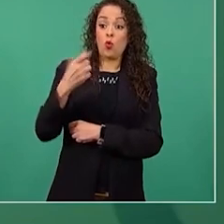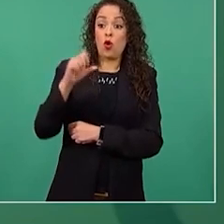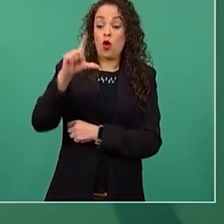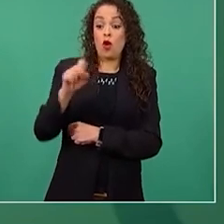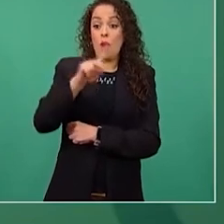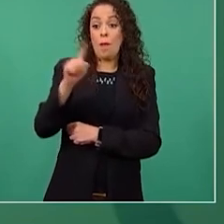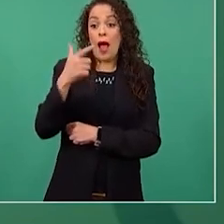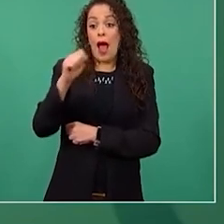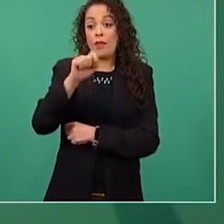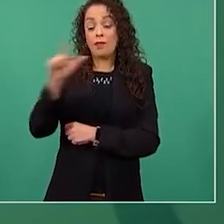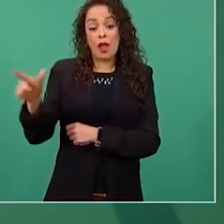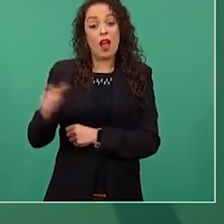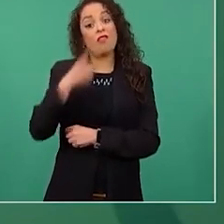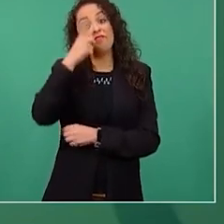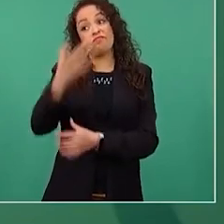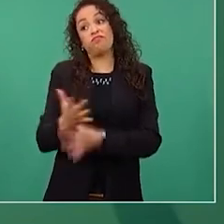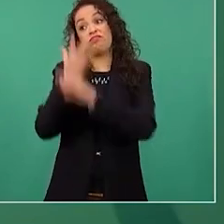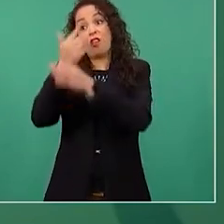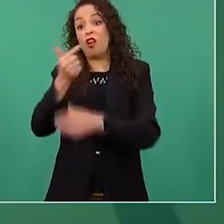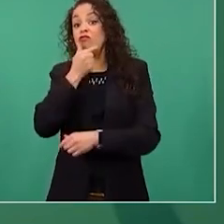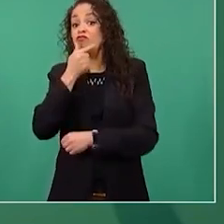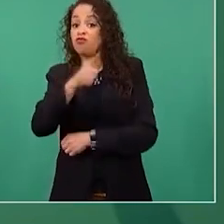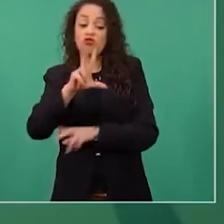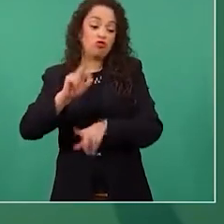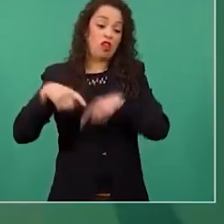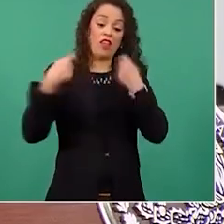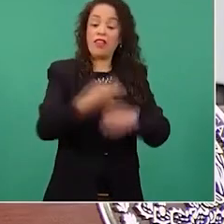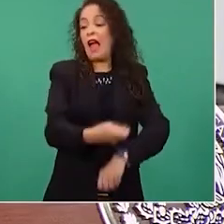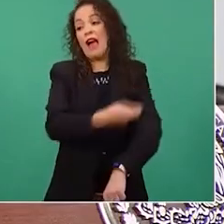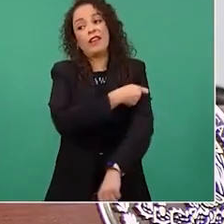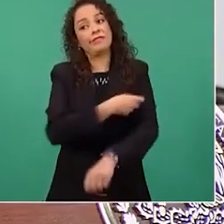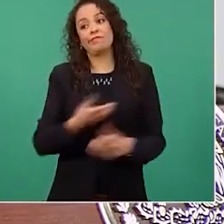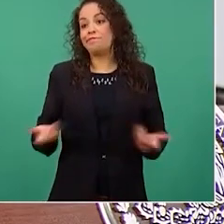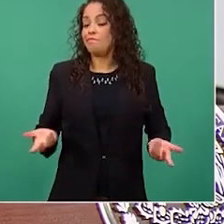que los niños no van a tener vacunas, que son capaces, pues,